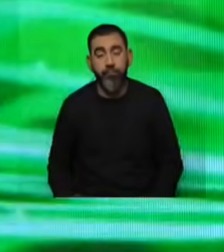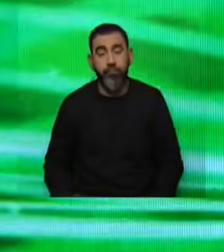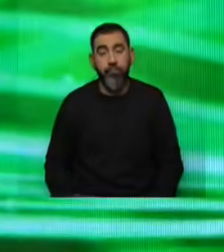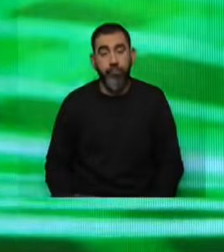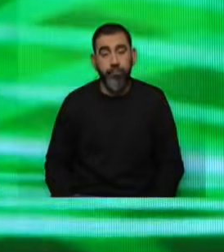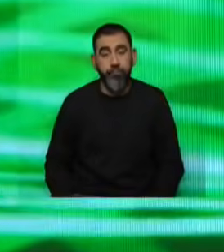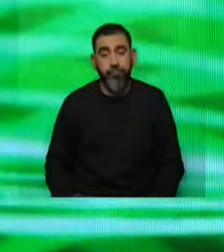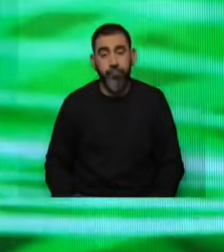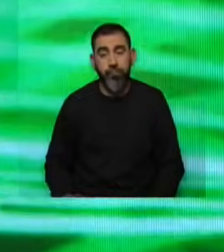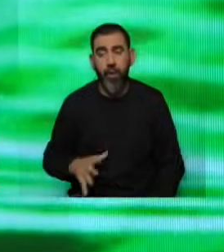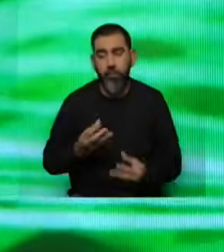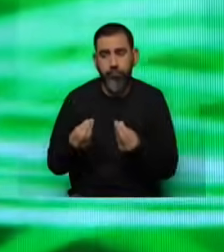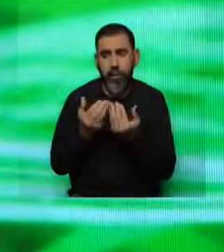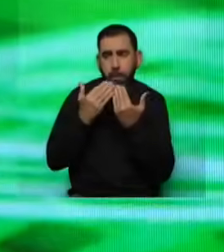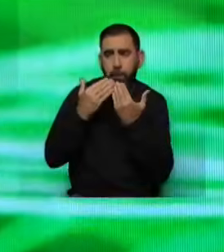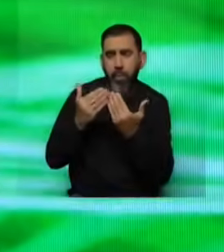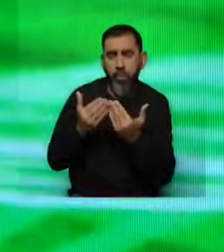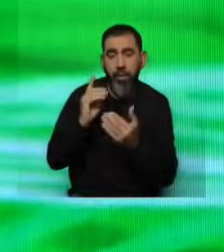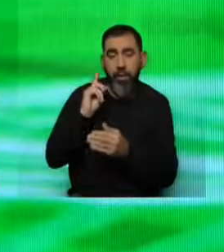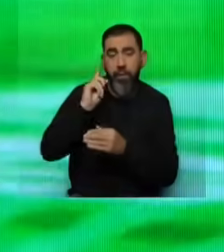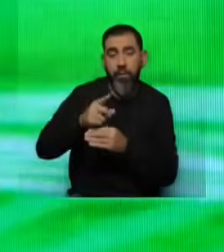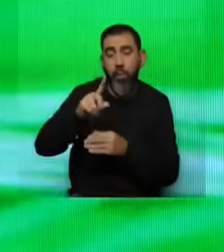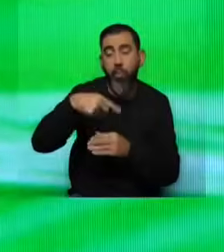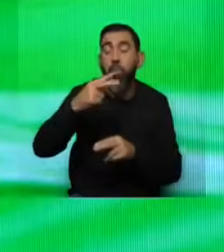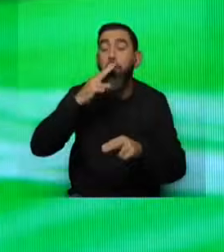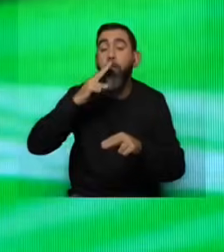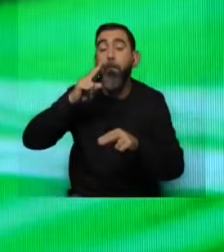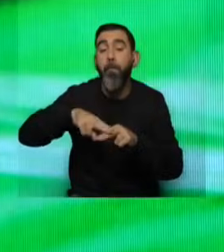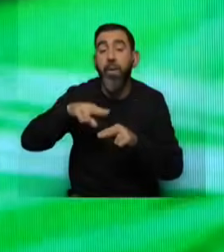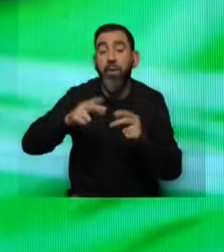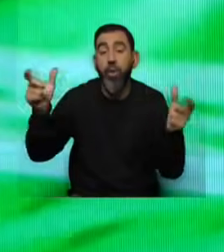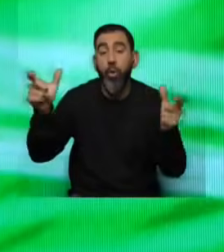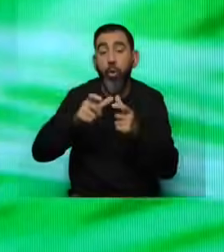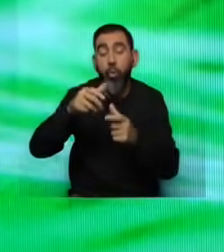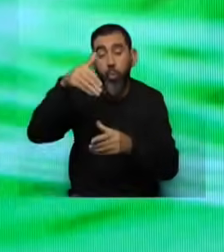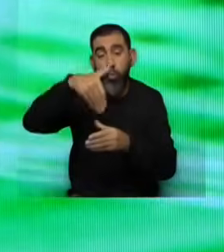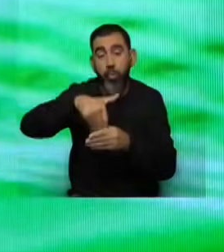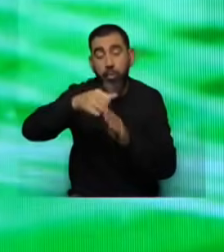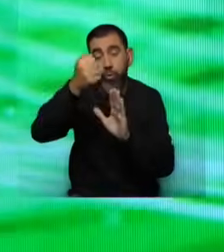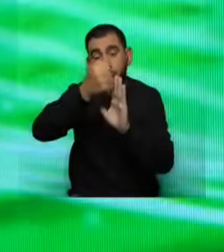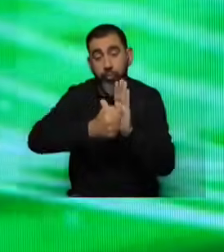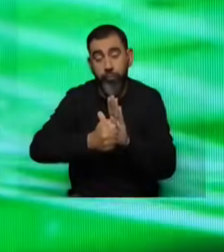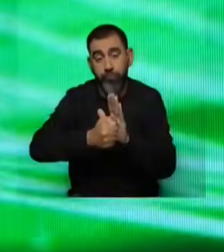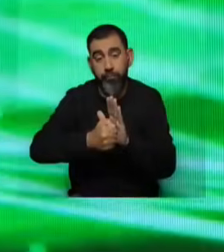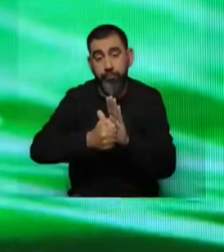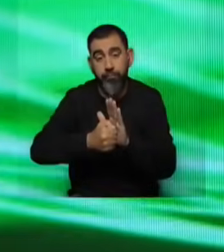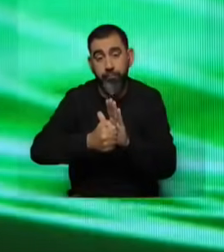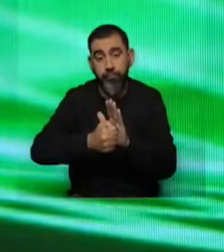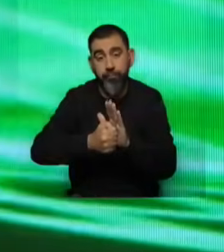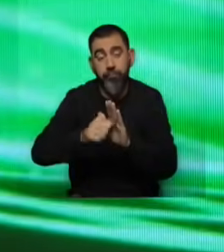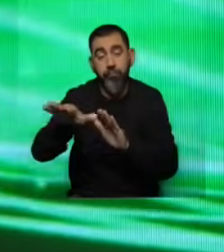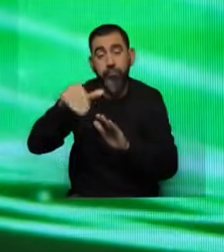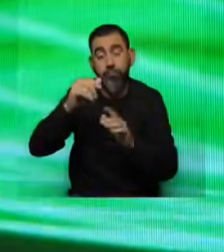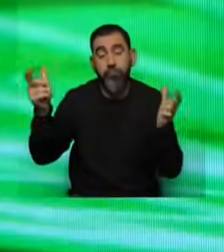sobre la mesa esta batería de preguntas se resuelve que el próximo martes la comisión empiece a votarlo artículo por artículo y que se cite